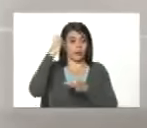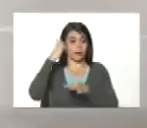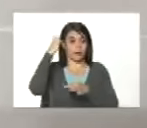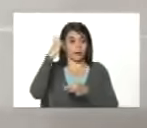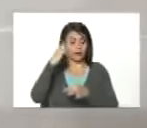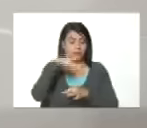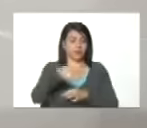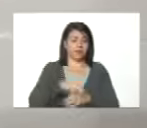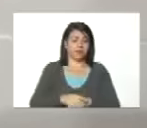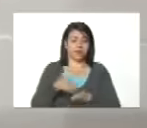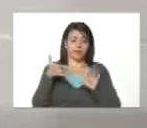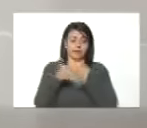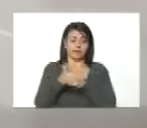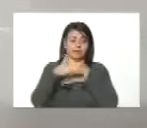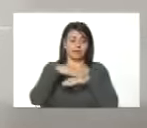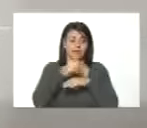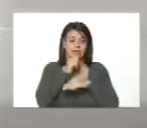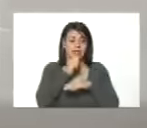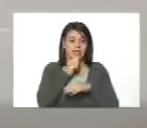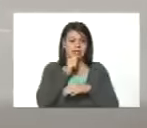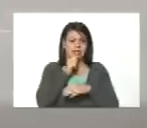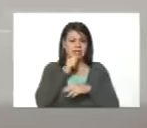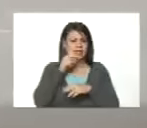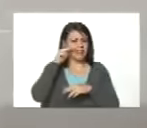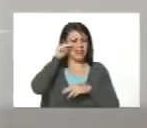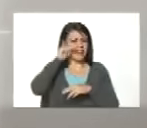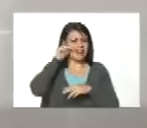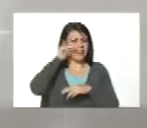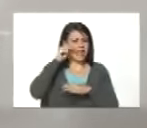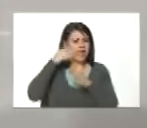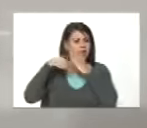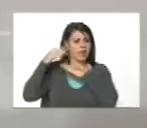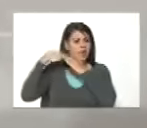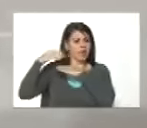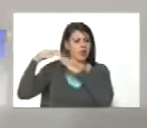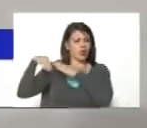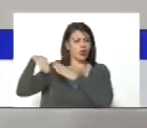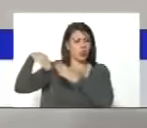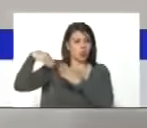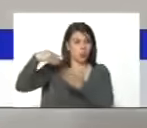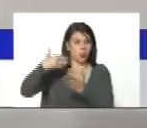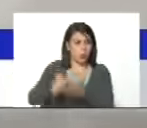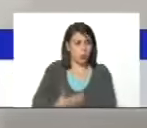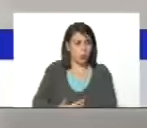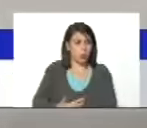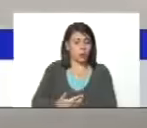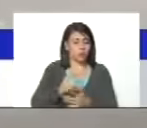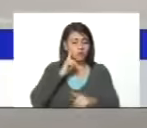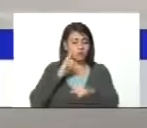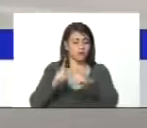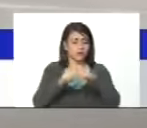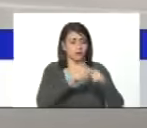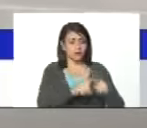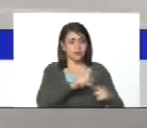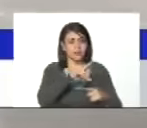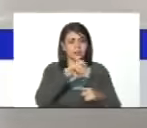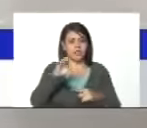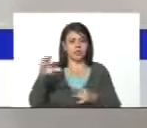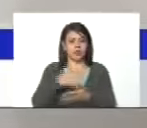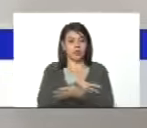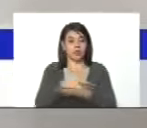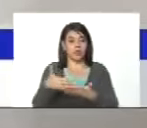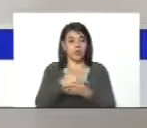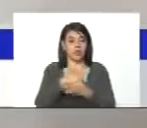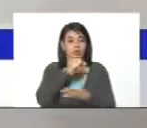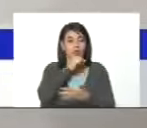los bárbaros que son los tataranietos de quienes exterminaron 300 millones de abuelas y